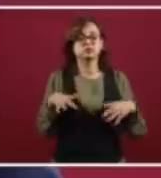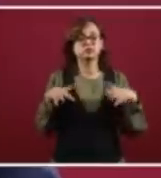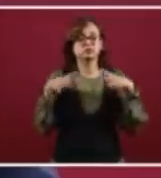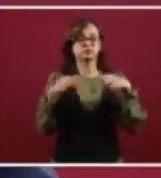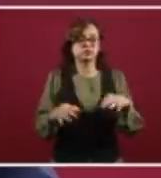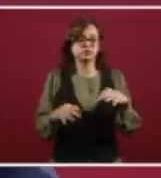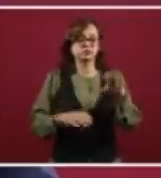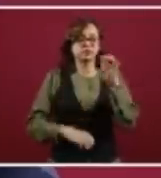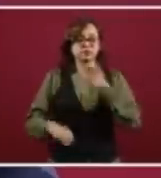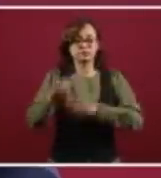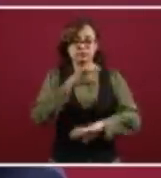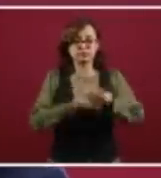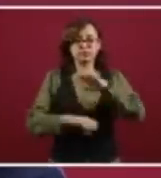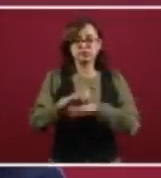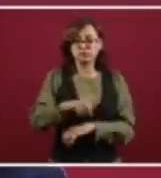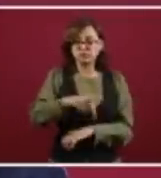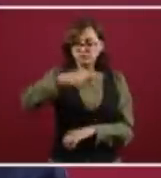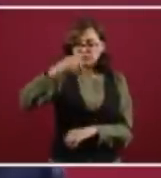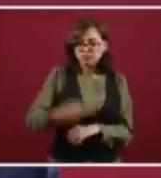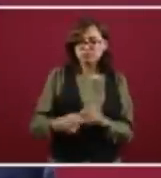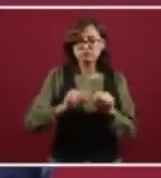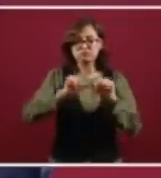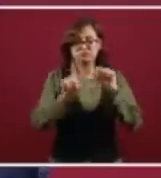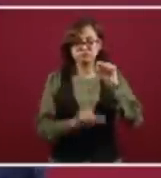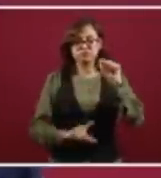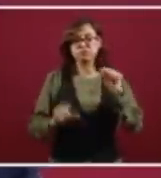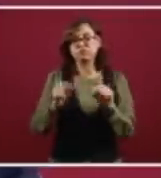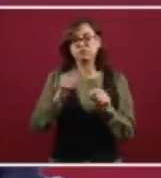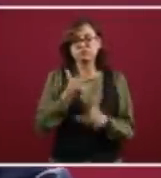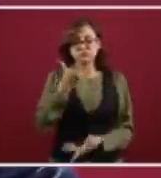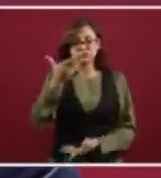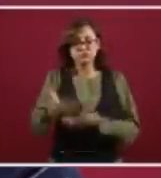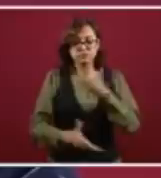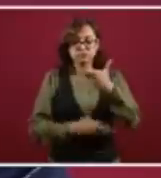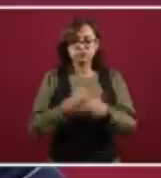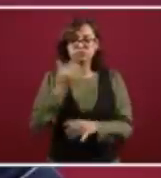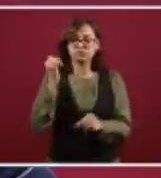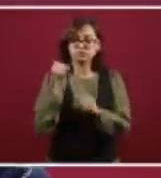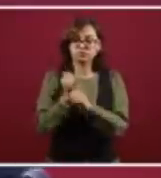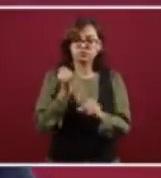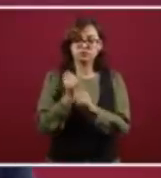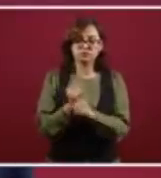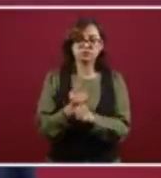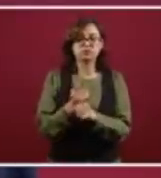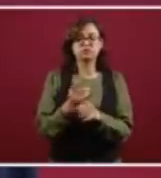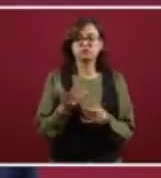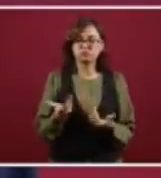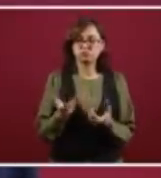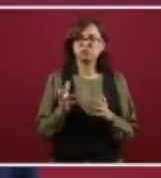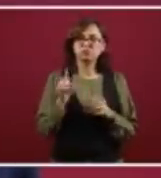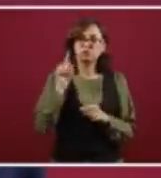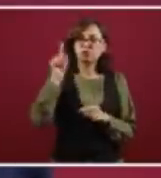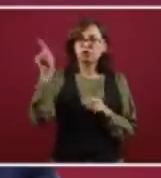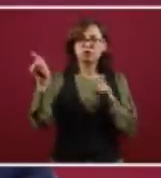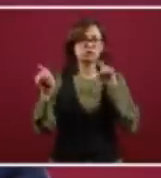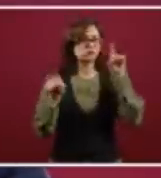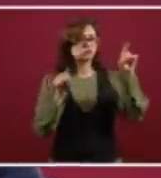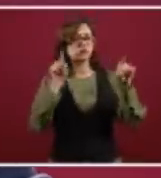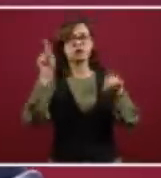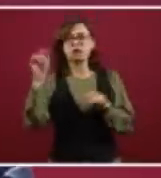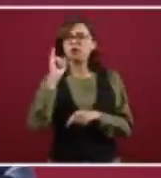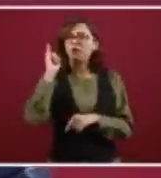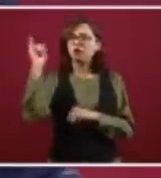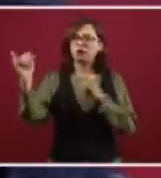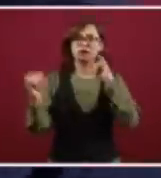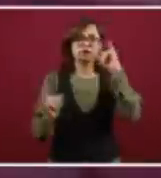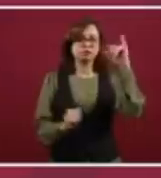del Estado para garantizar ese servicio a las comunidades más apartadas y que podamos los